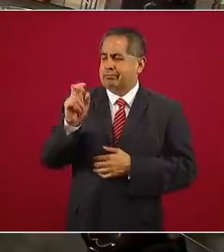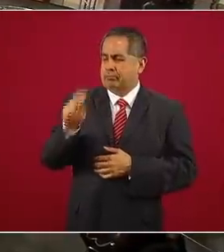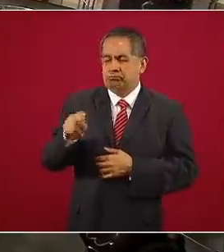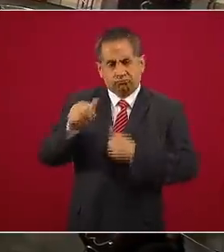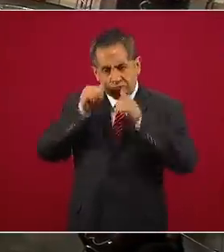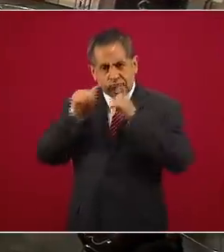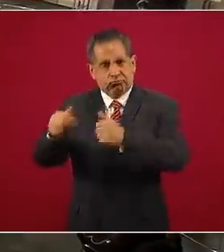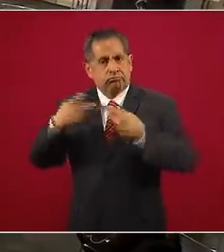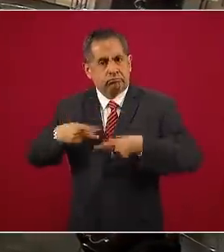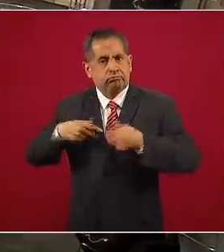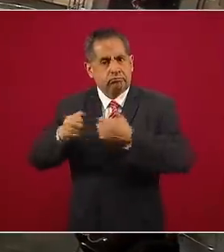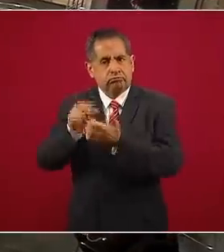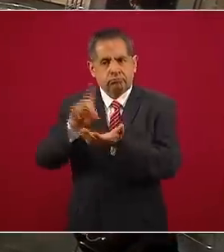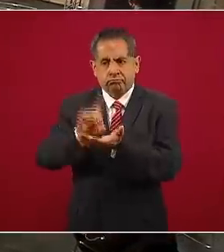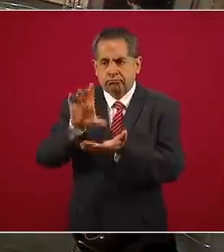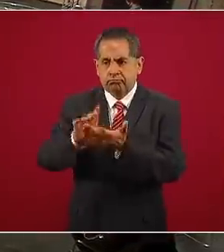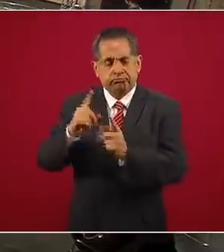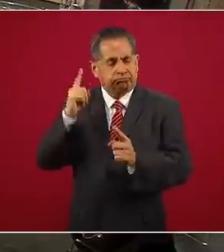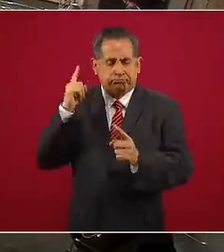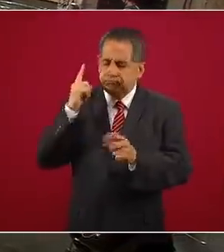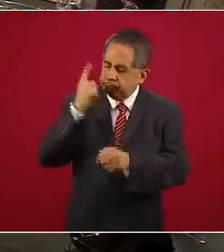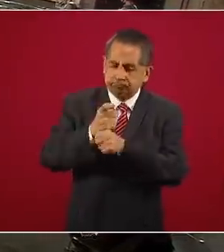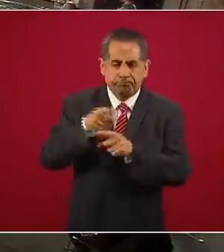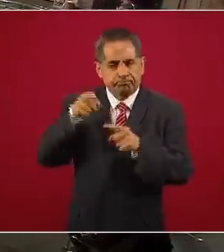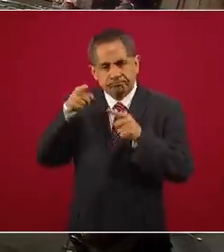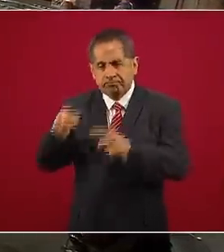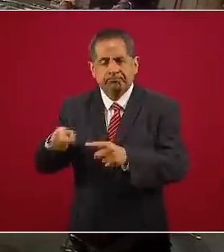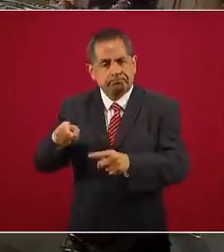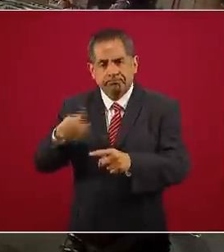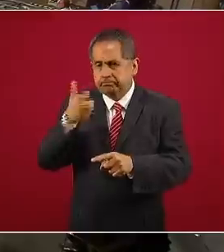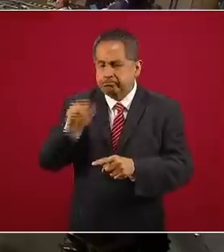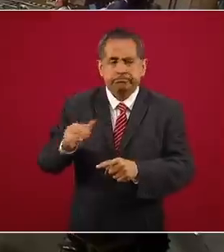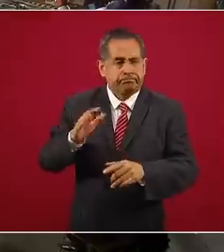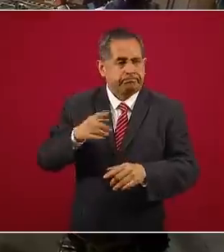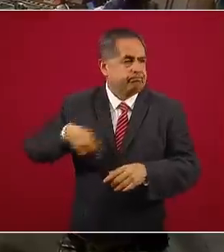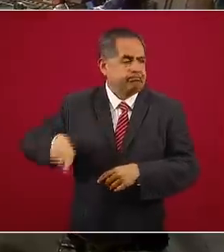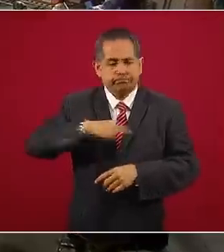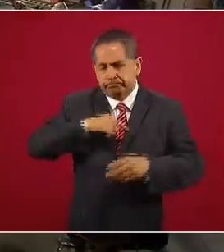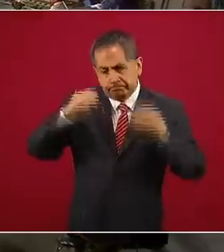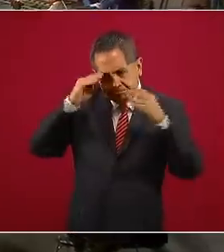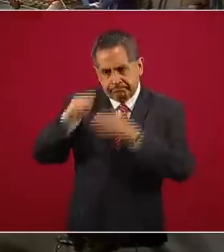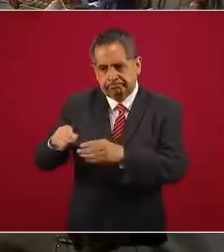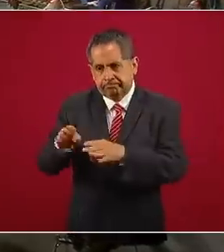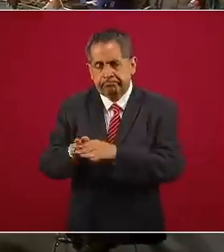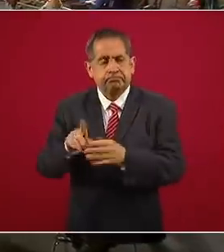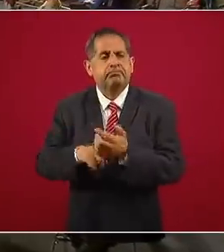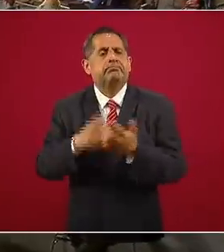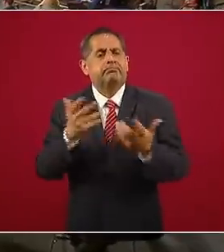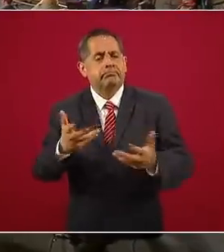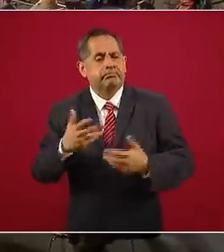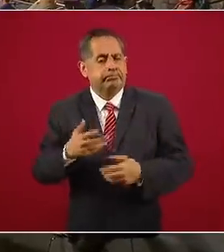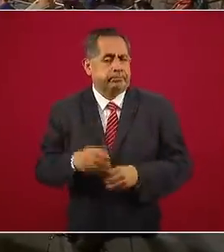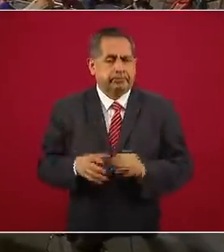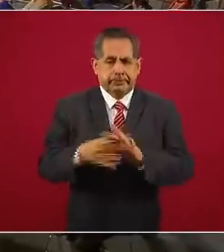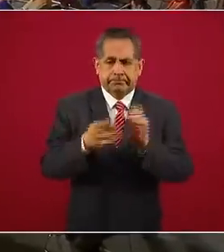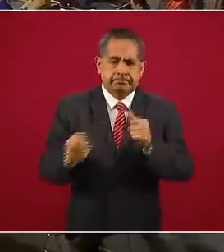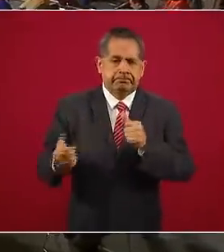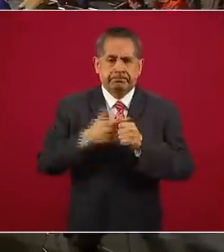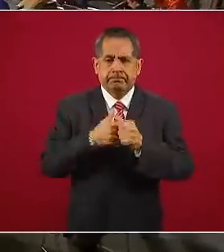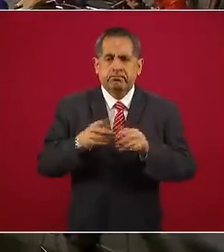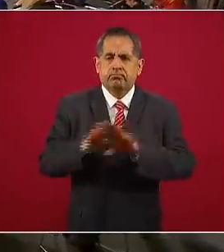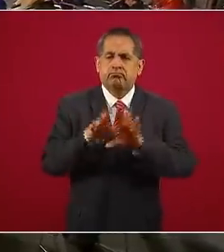que es sin duda un compromiso de vida aquí la acción realizada señor presidente tuvo que ver